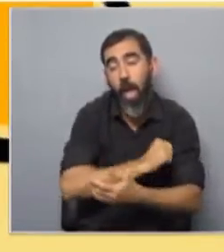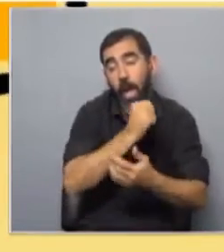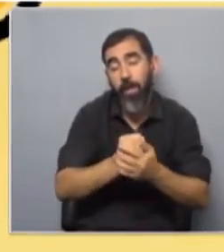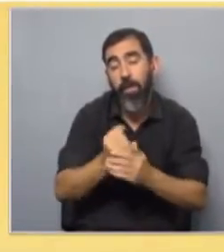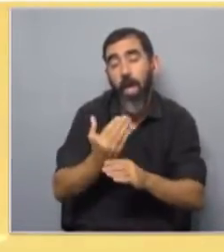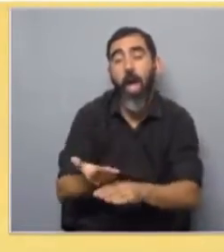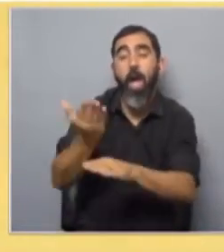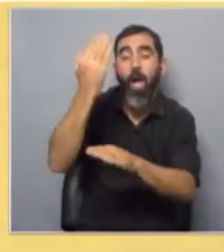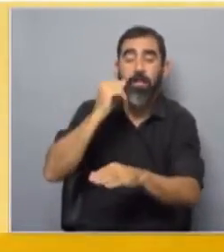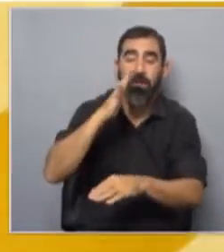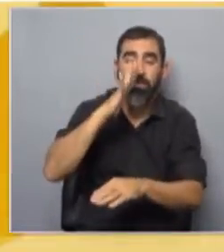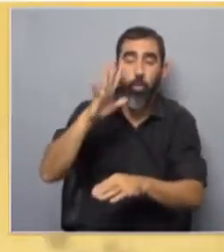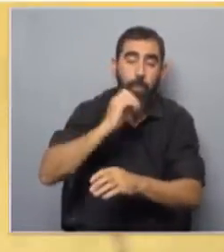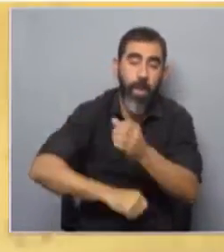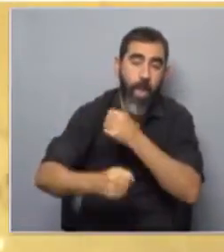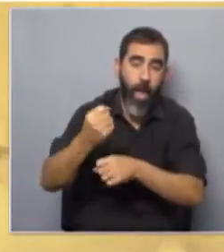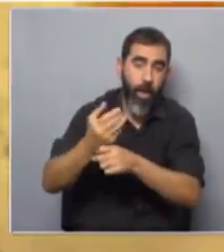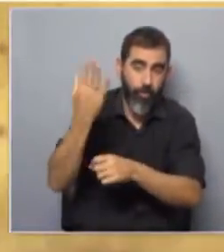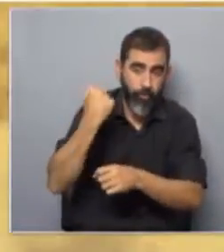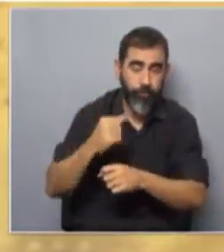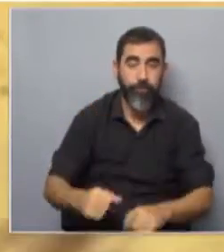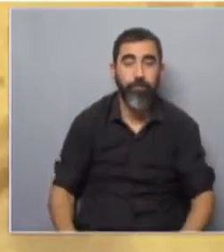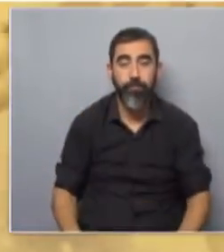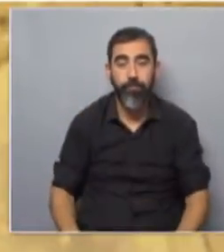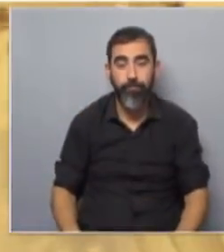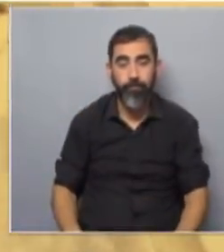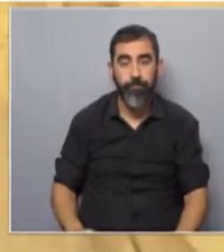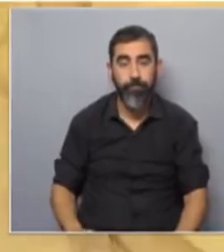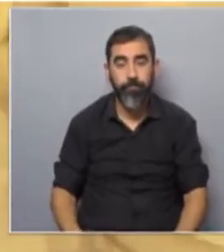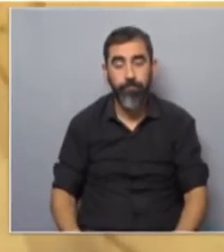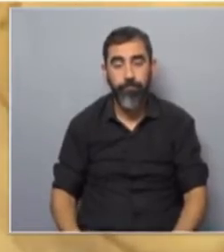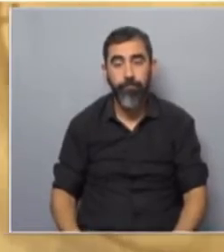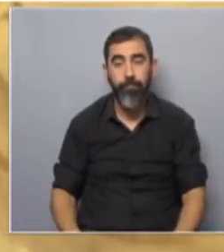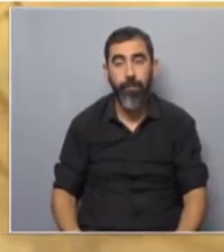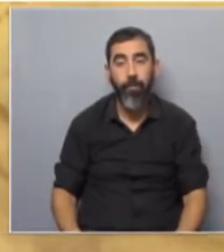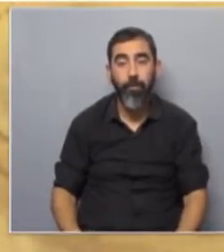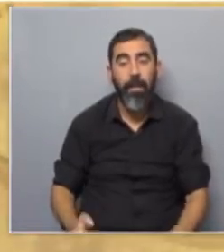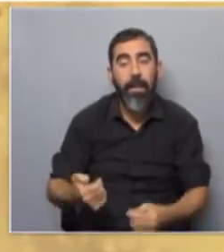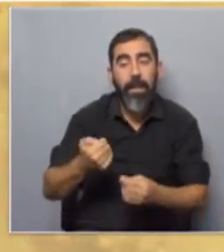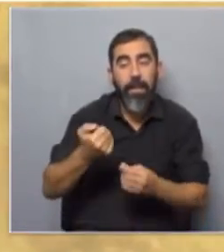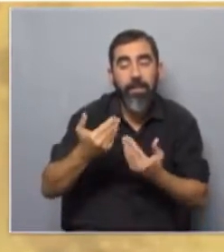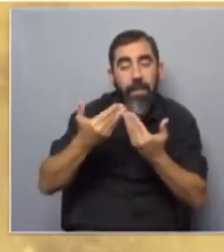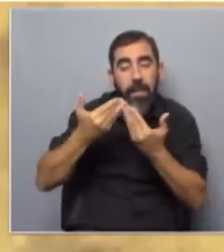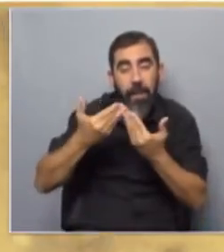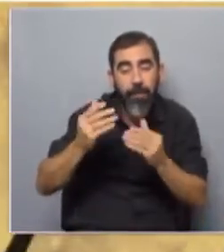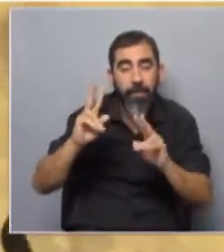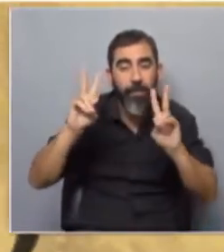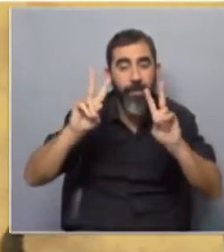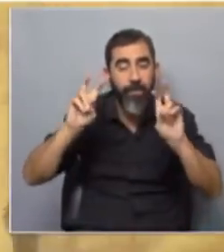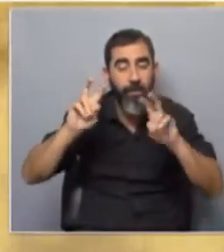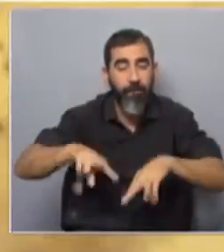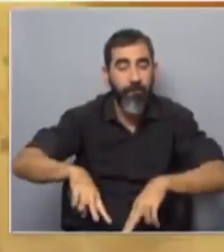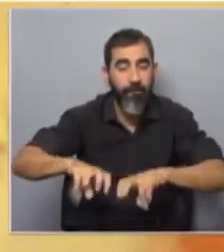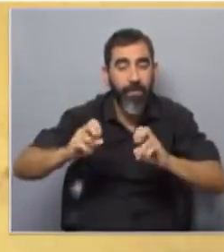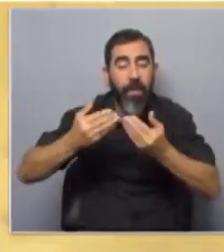más atrás en el tiempo. Esto es algo que está... no voy a decir empezando, pero en términos de una investigación está